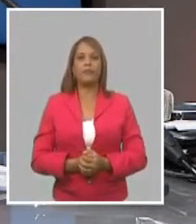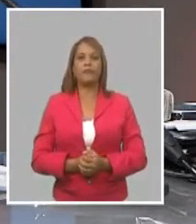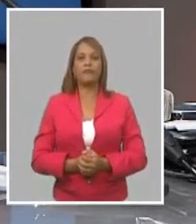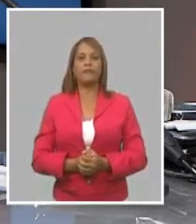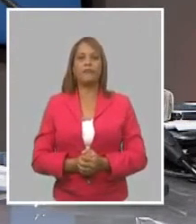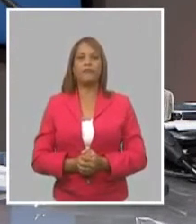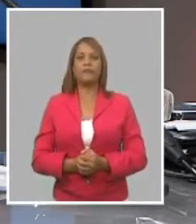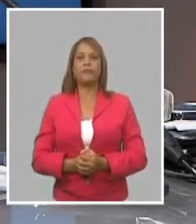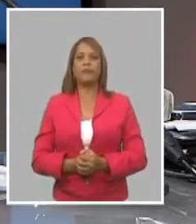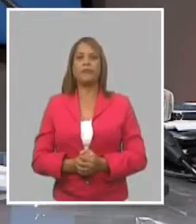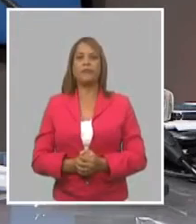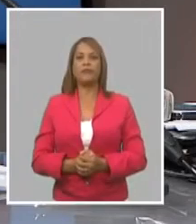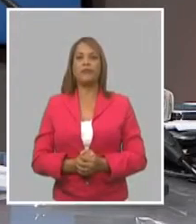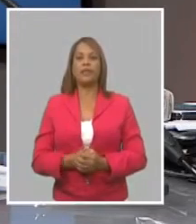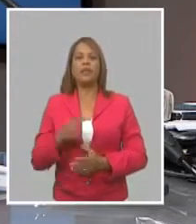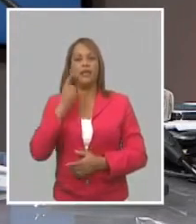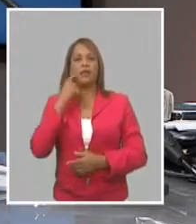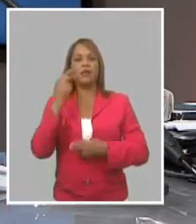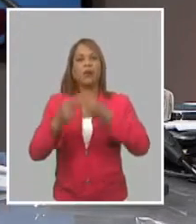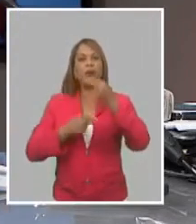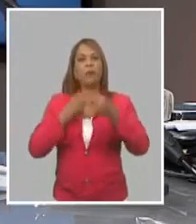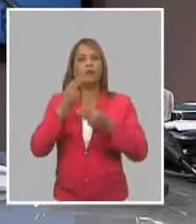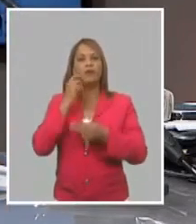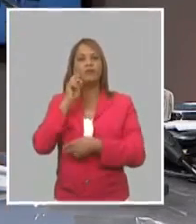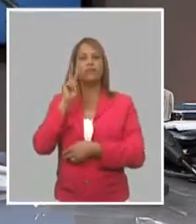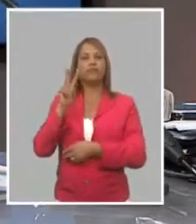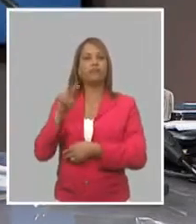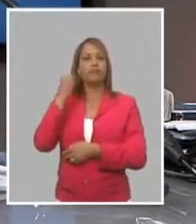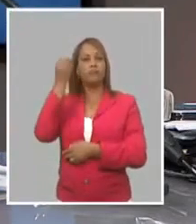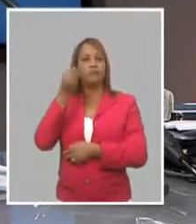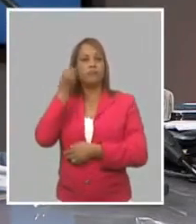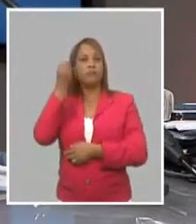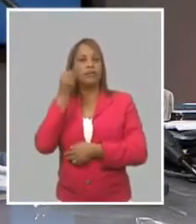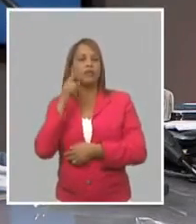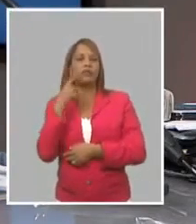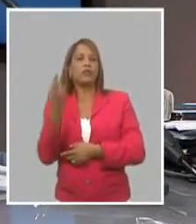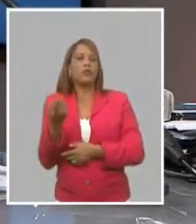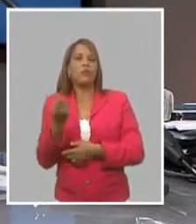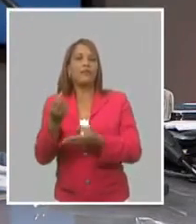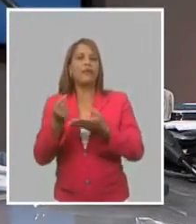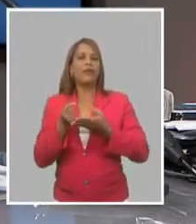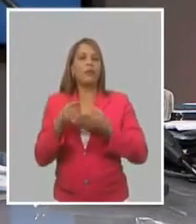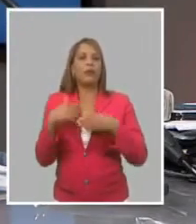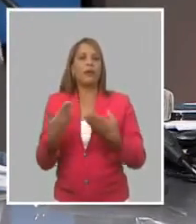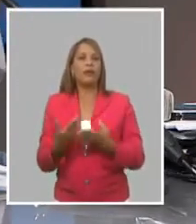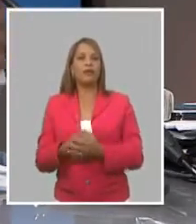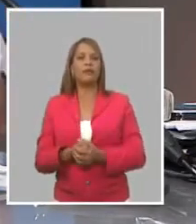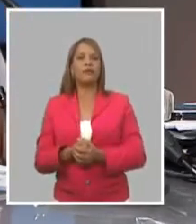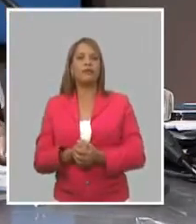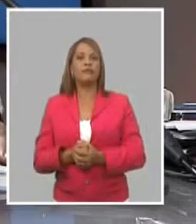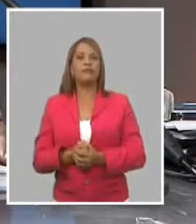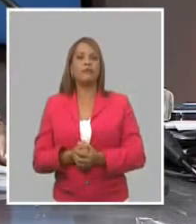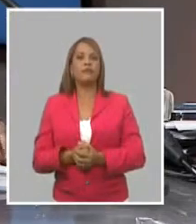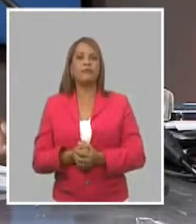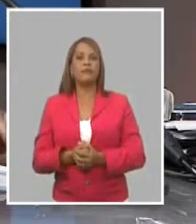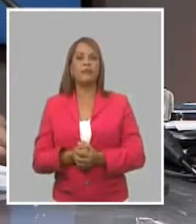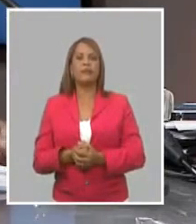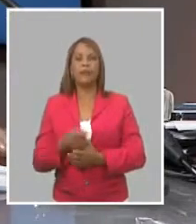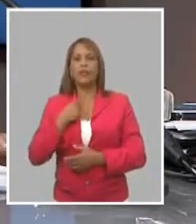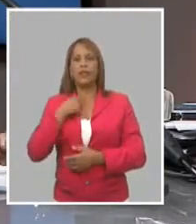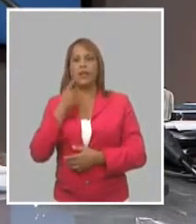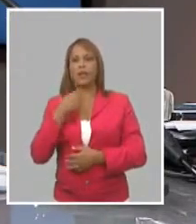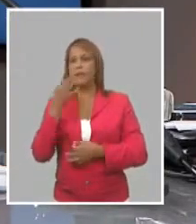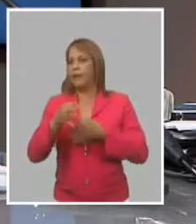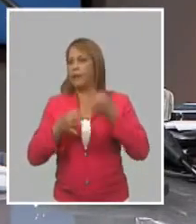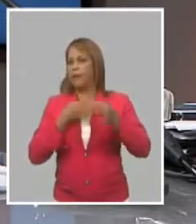es que esa devaluación que vamos a hacer nos debe propiciar algo que se ha dicho, creo que Alejandro habló de él